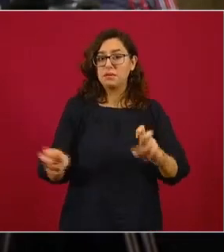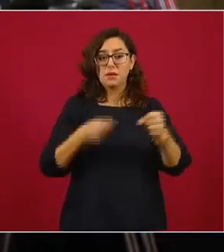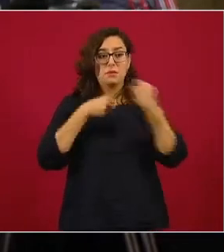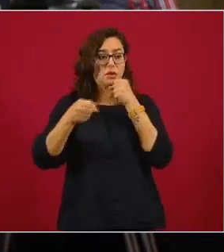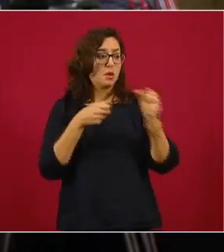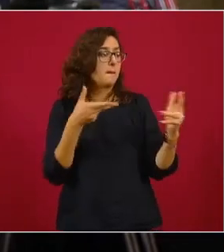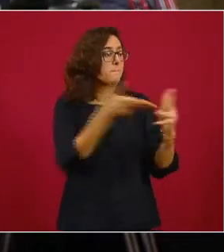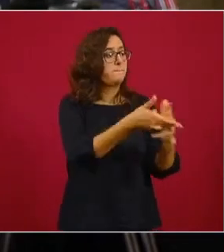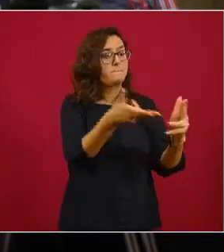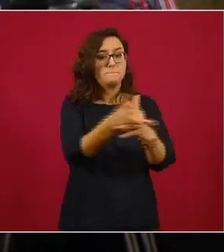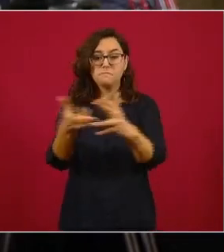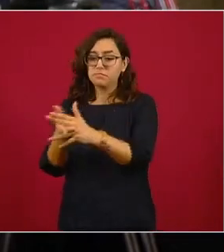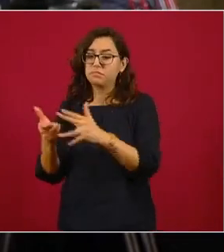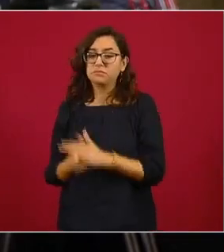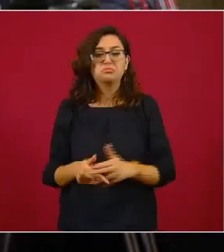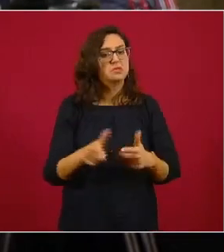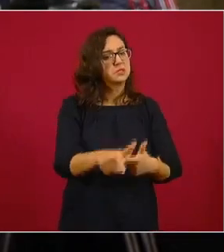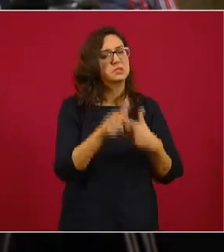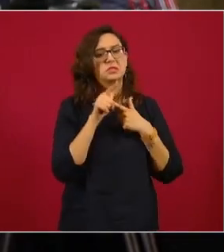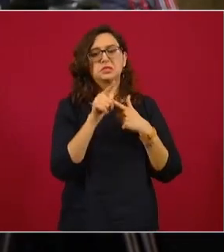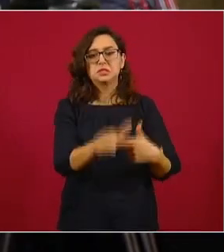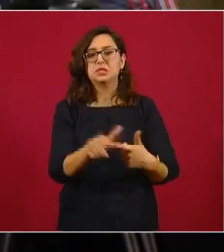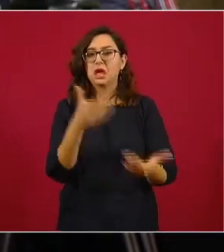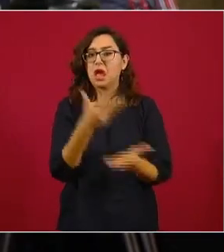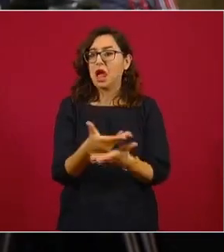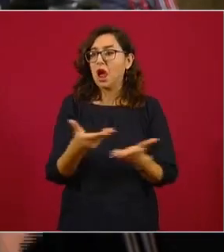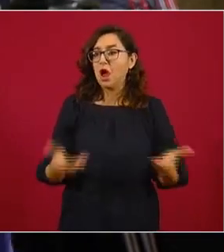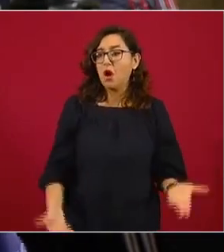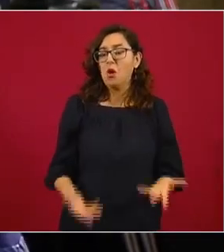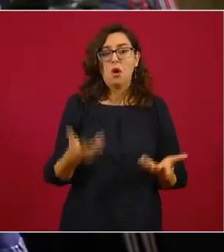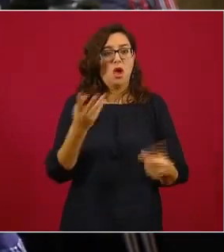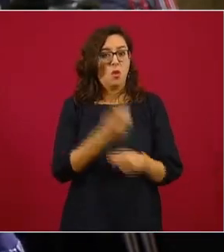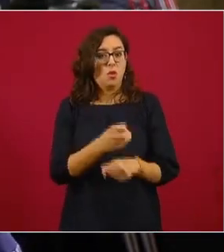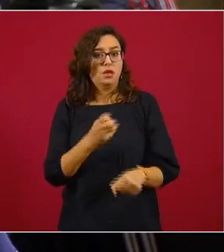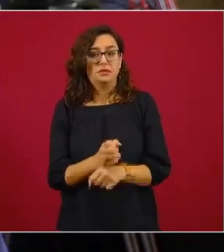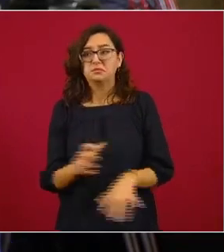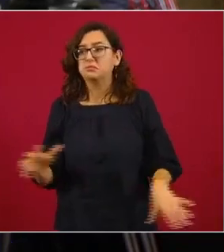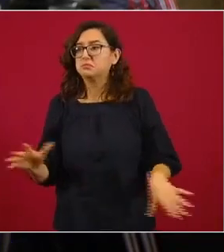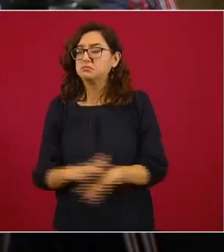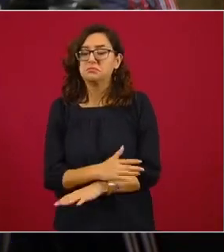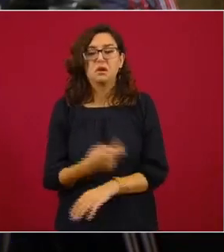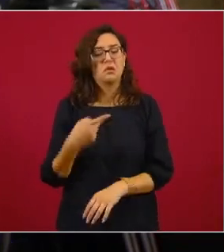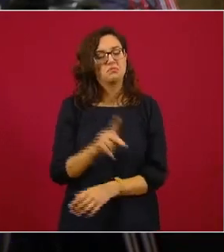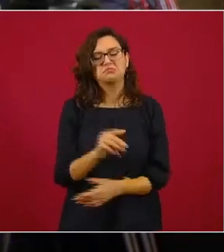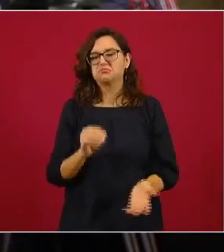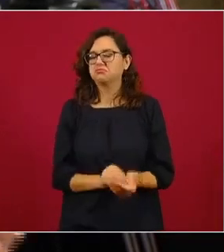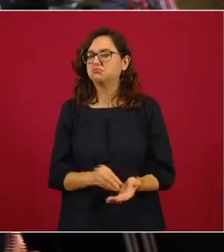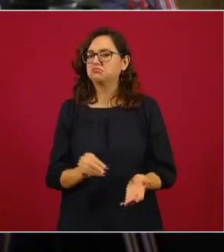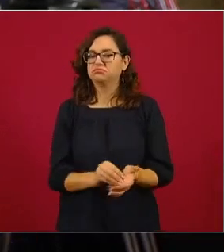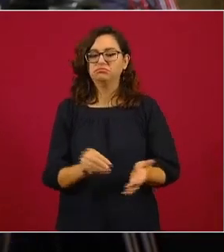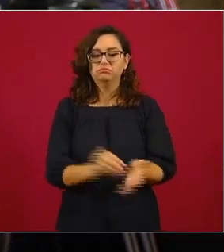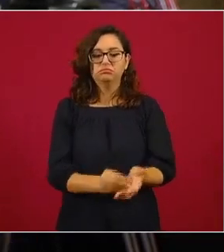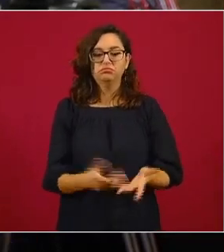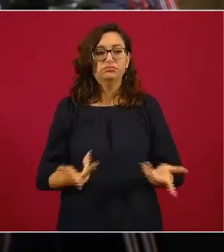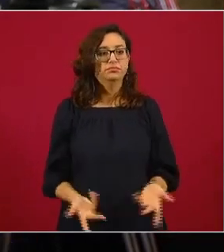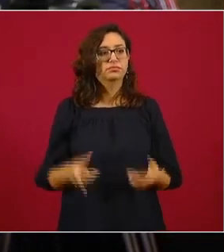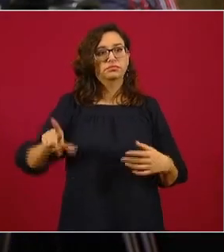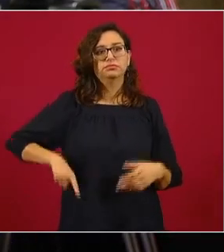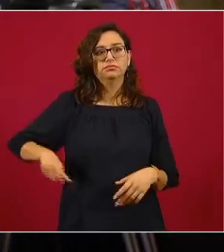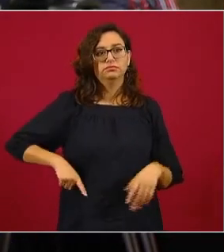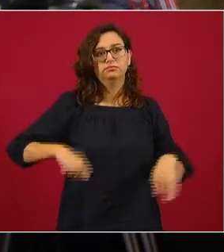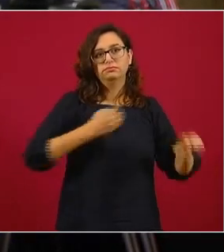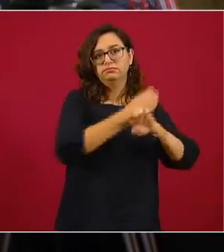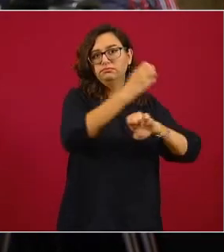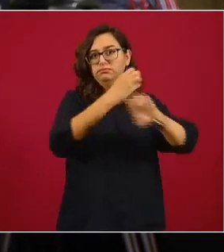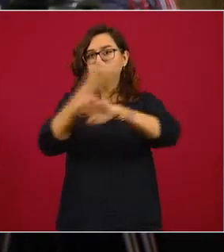presidente, no se han detenido ni siquiera con la llegada de la Cuarta Transformación. Por un lado, el discurso de los gobiernos, de todas las entidades federativas